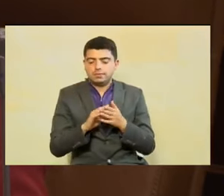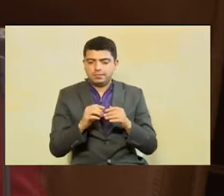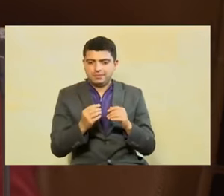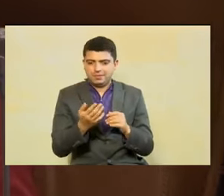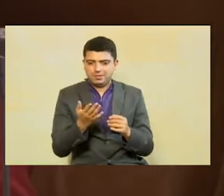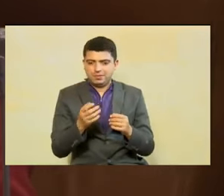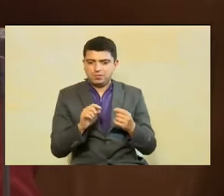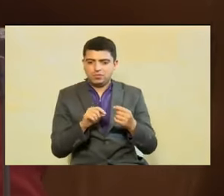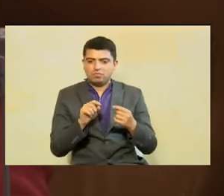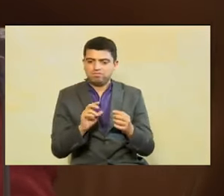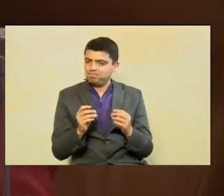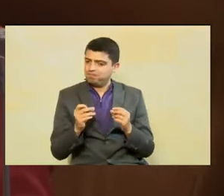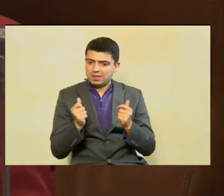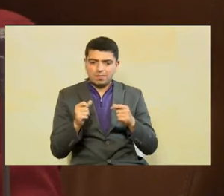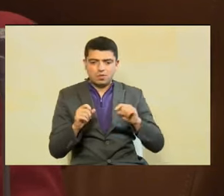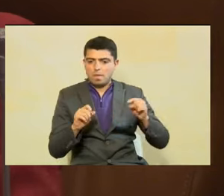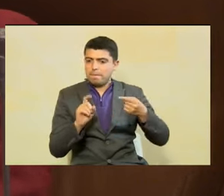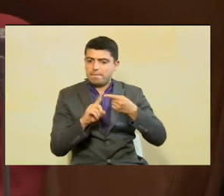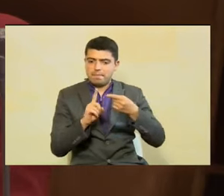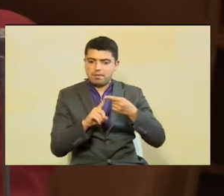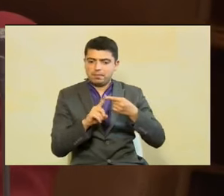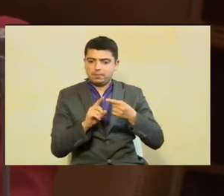ación en